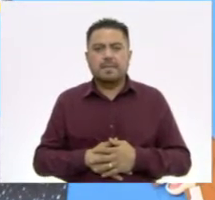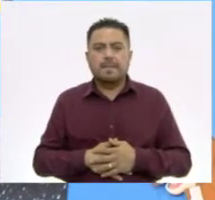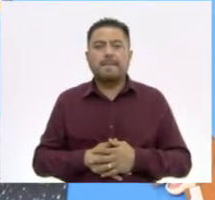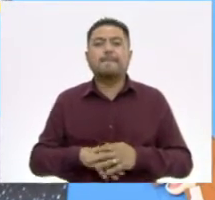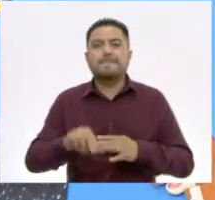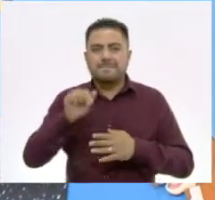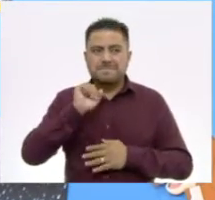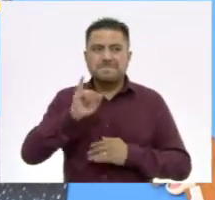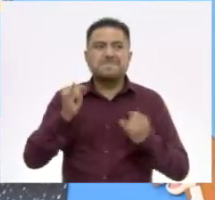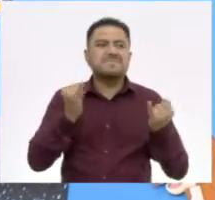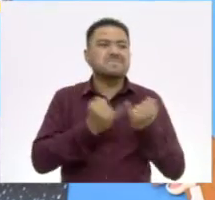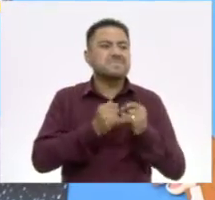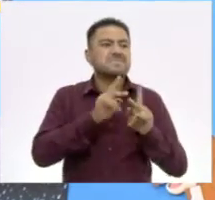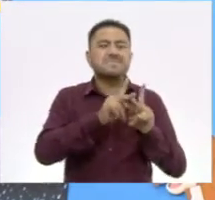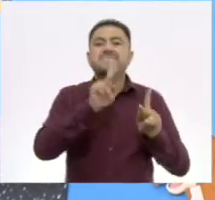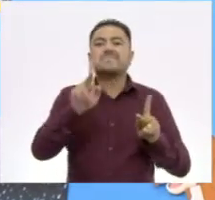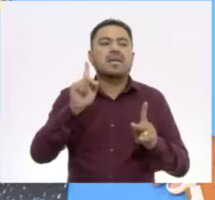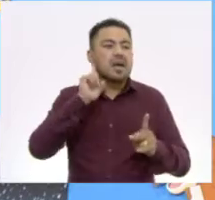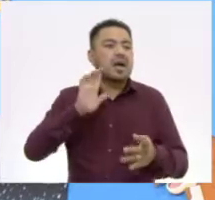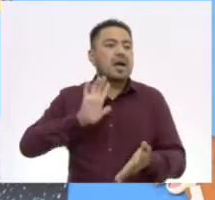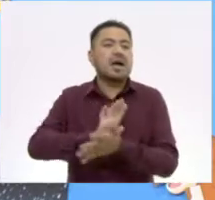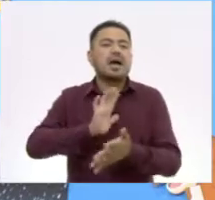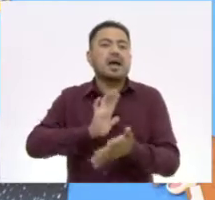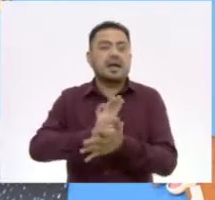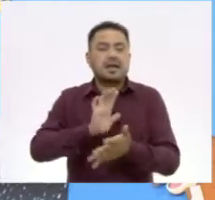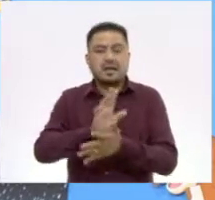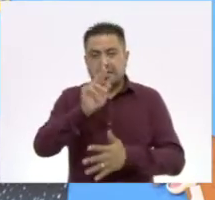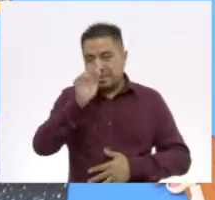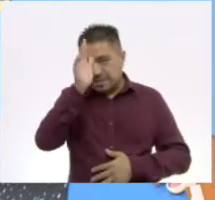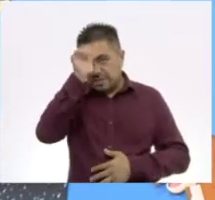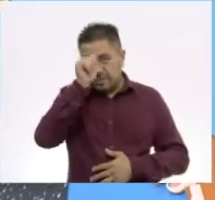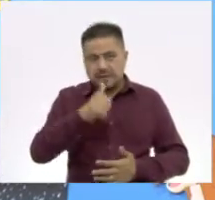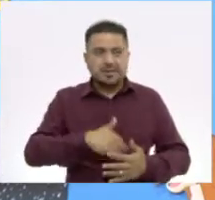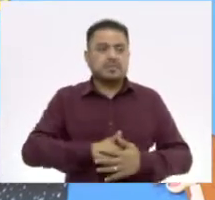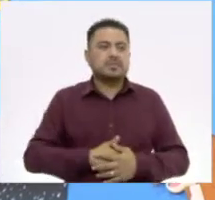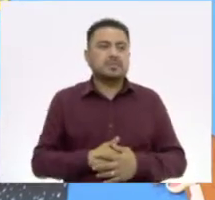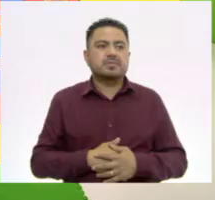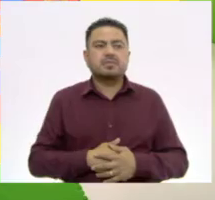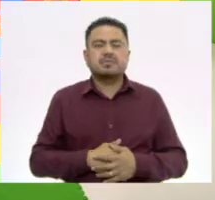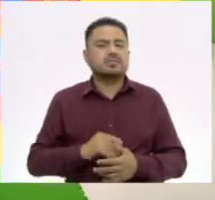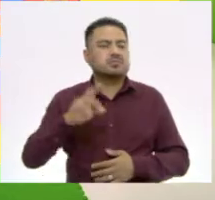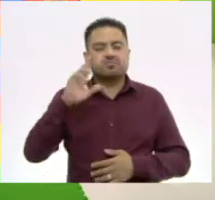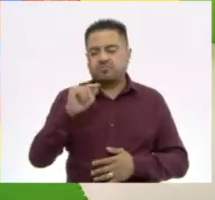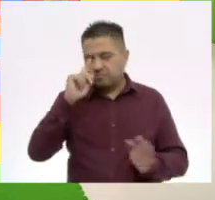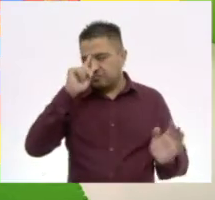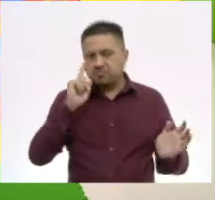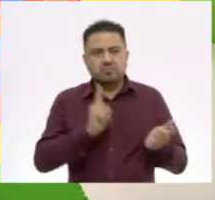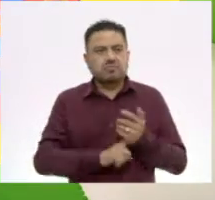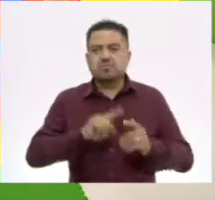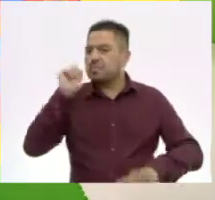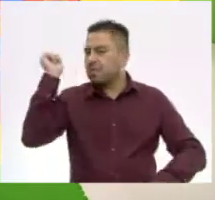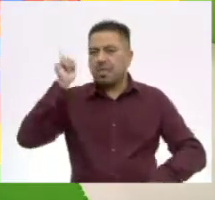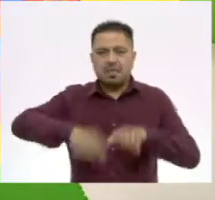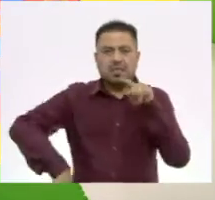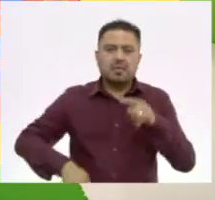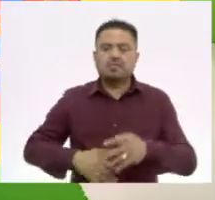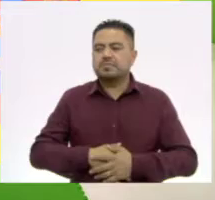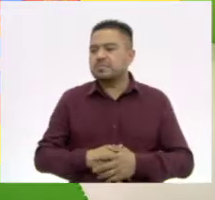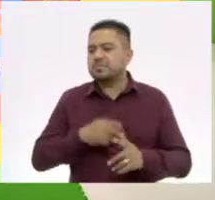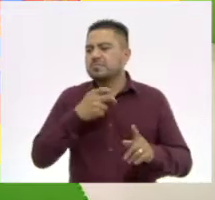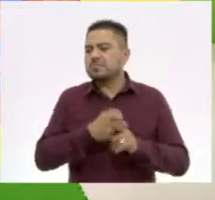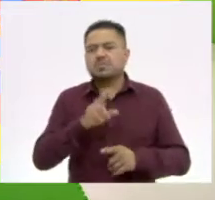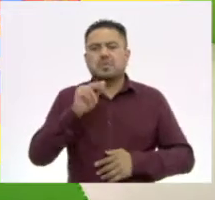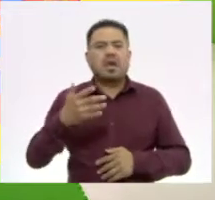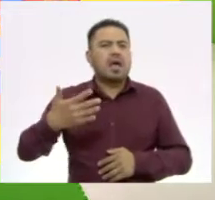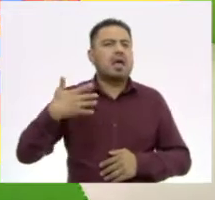y lo están haciendo muy bien y el claxon no lo olviden pues no una o vamos a quitarle ese no se